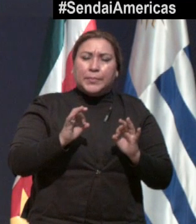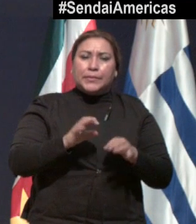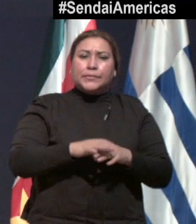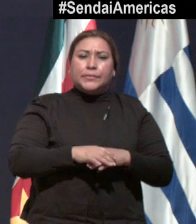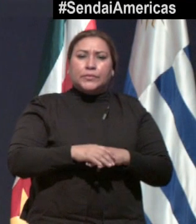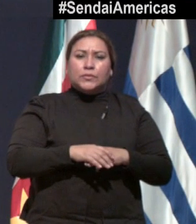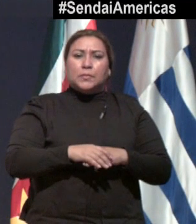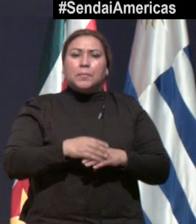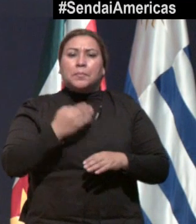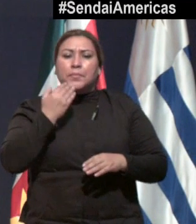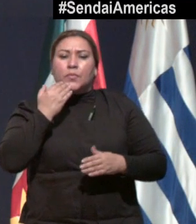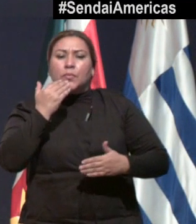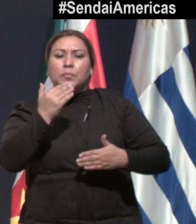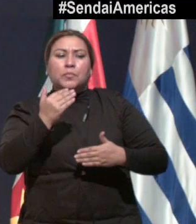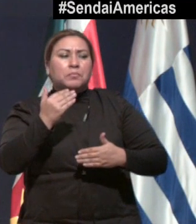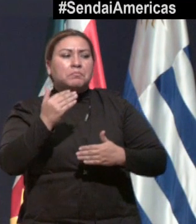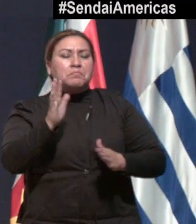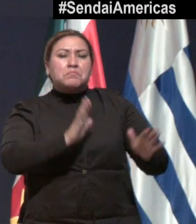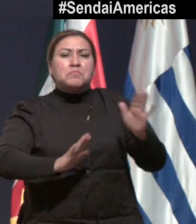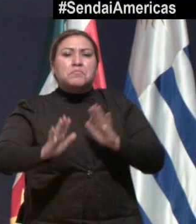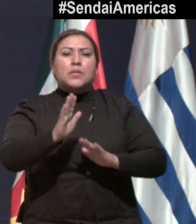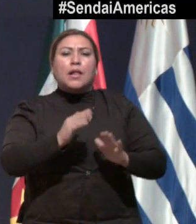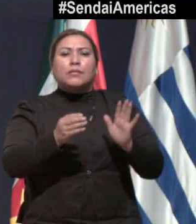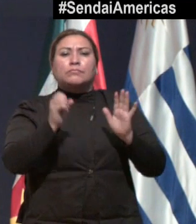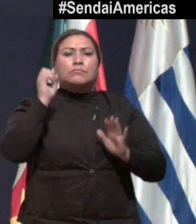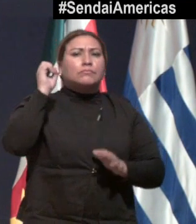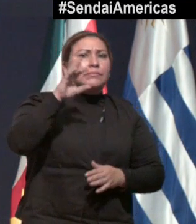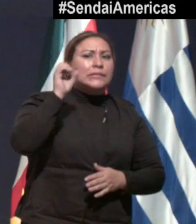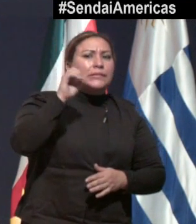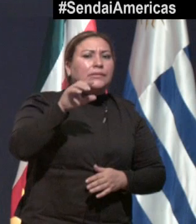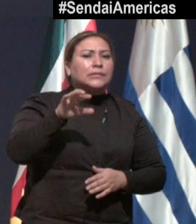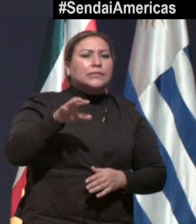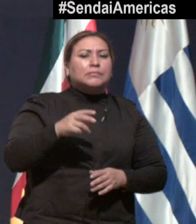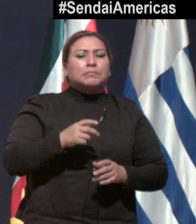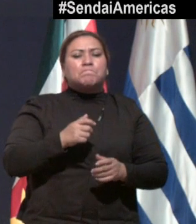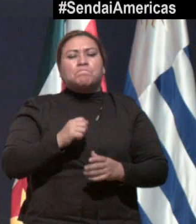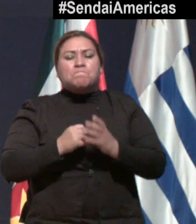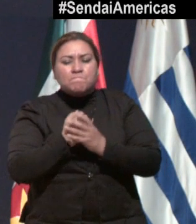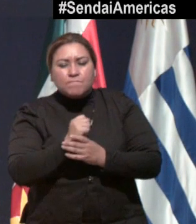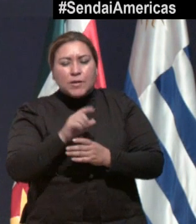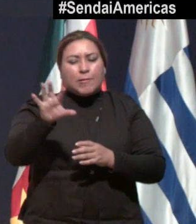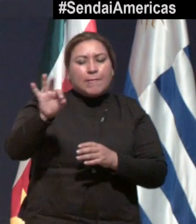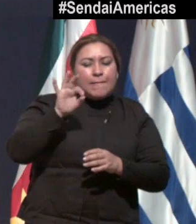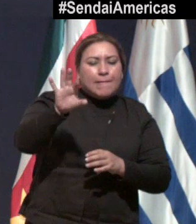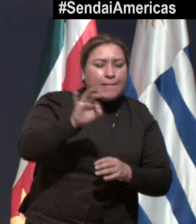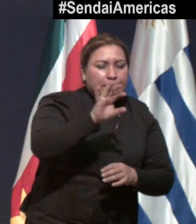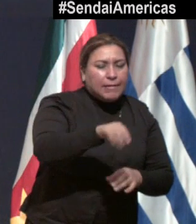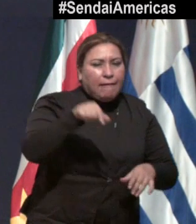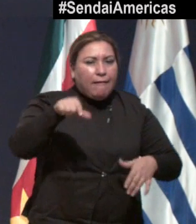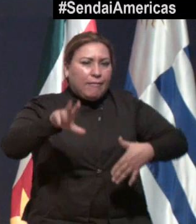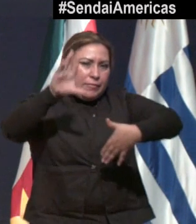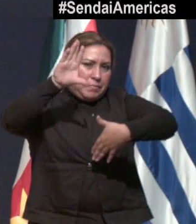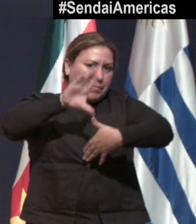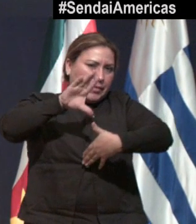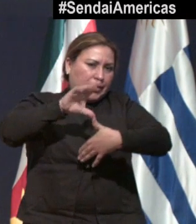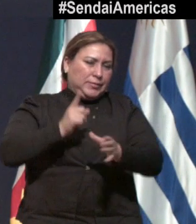presentación he tratado de escoger la mayor parte de los ejemplos de aquí, de la región, pero voy a hacer